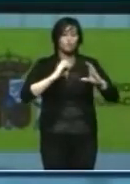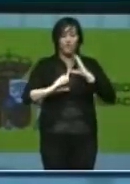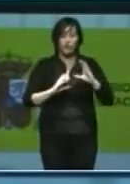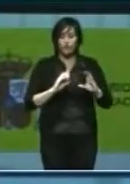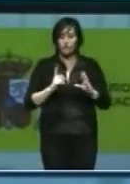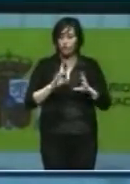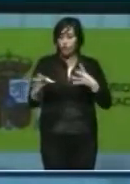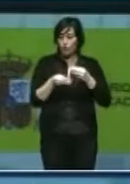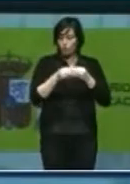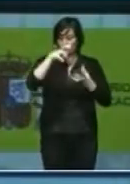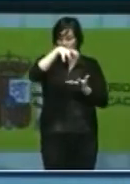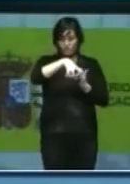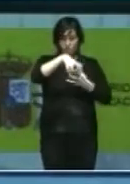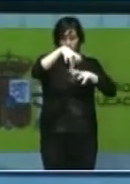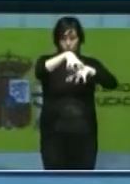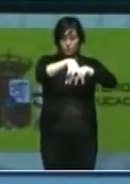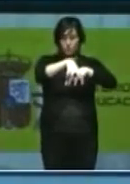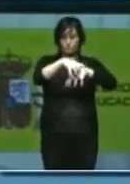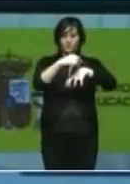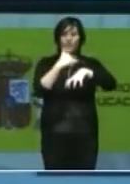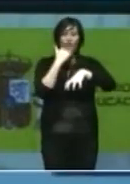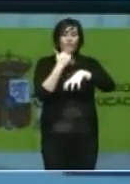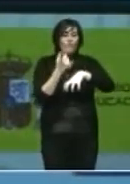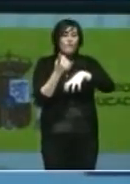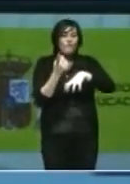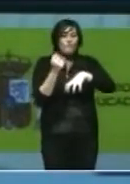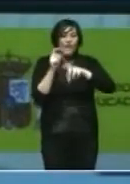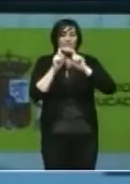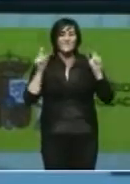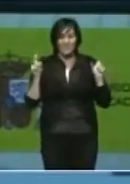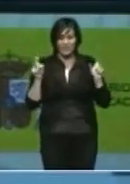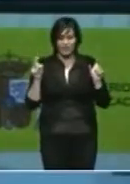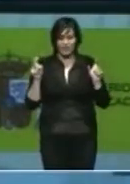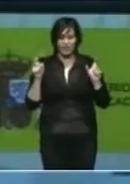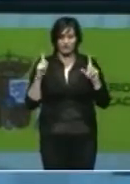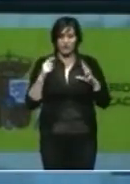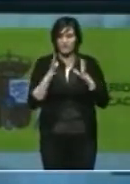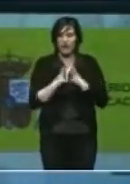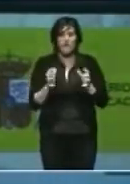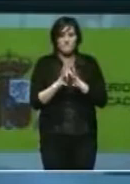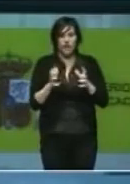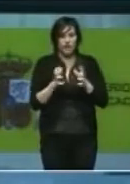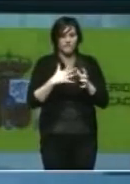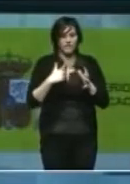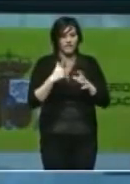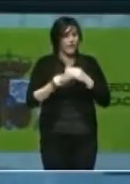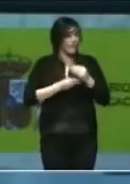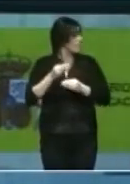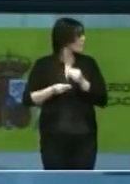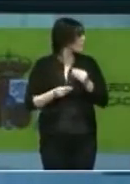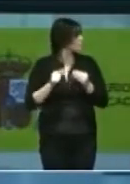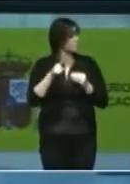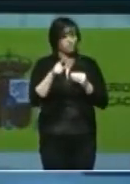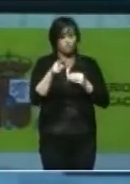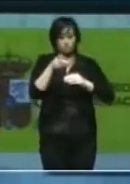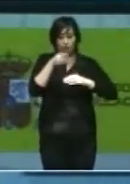juntamente con el edificio existente, bueno, pues una cierta entidad, ¿no? Es decir, el afán fue, digamos, establecer este ámbito